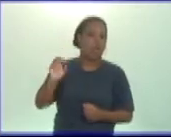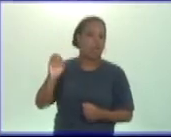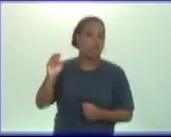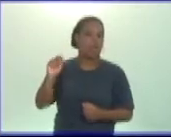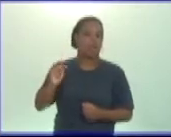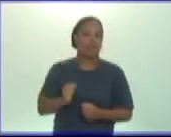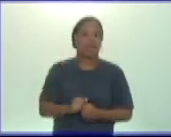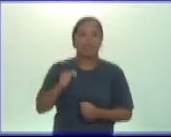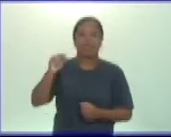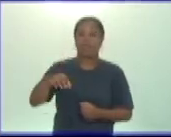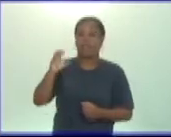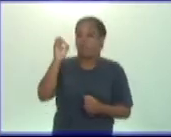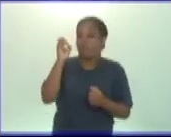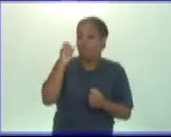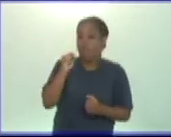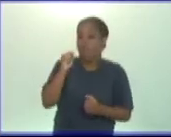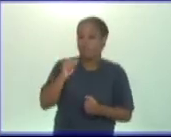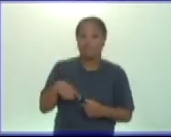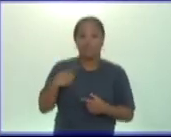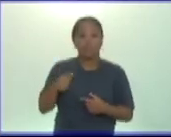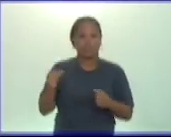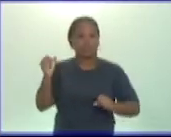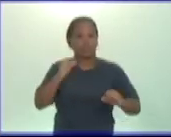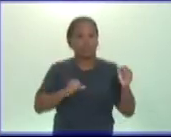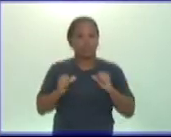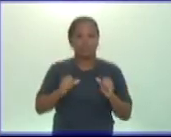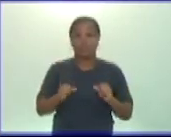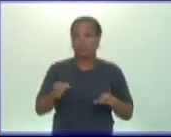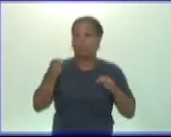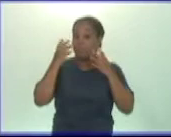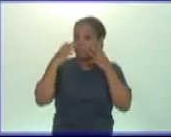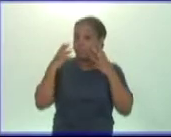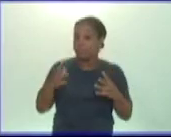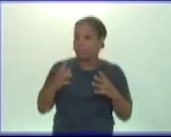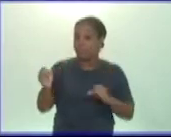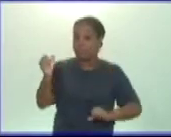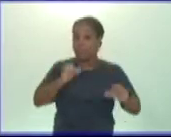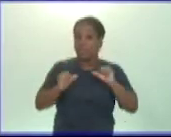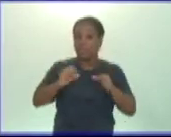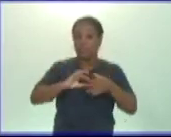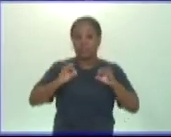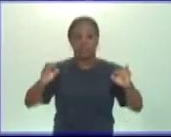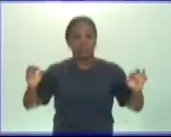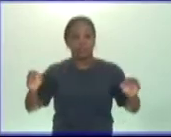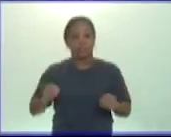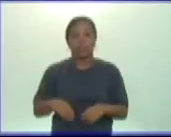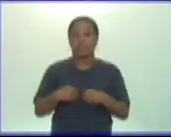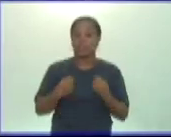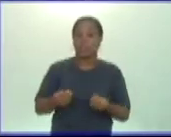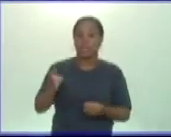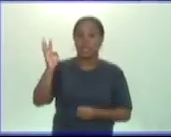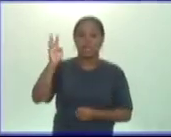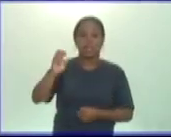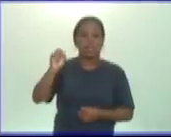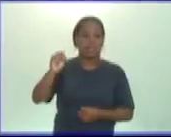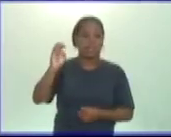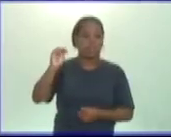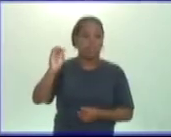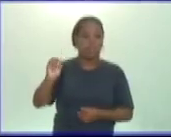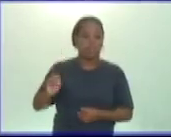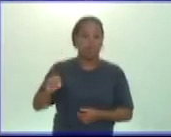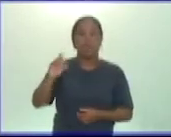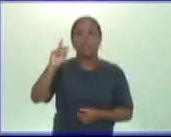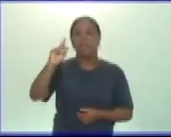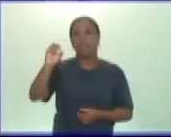son sustancias clave en la cadena de reacciones químicas que producen el llamado smog de las ciudades. Dos de las reacciones que dan